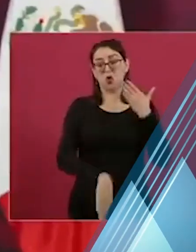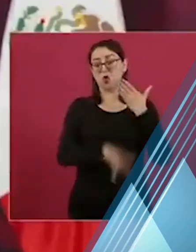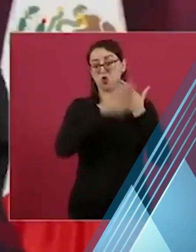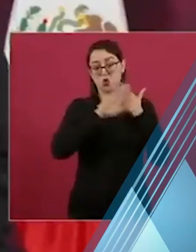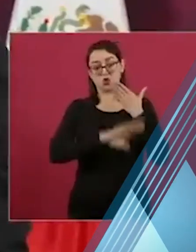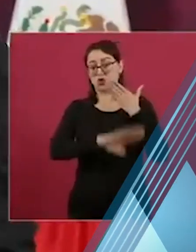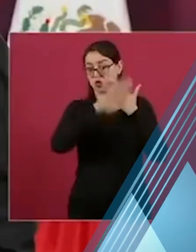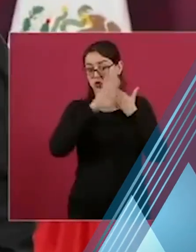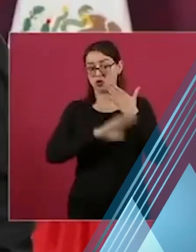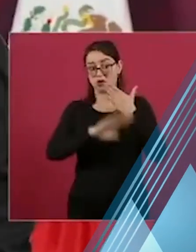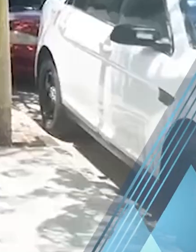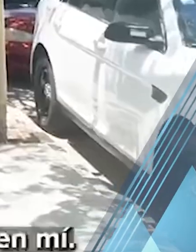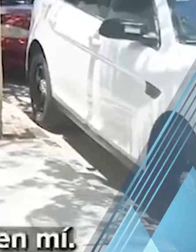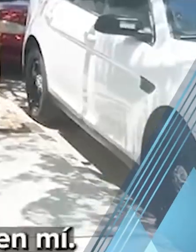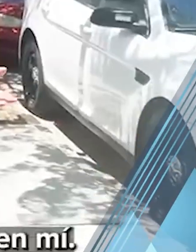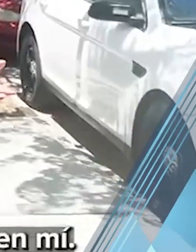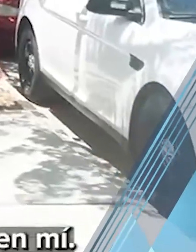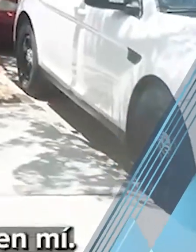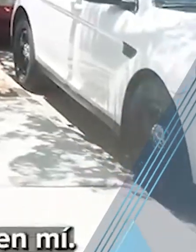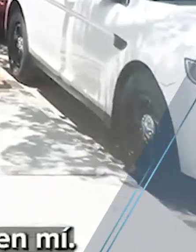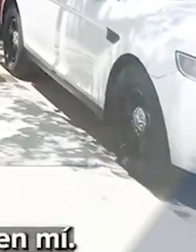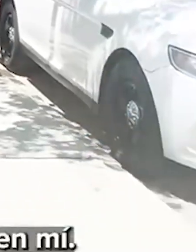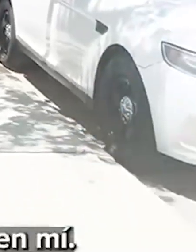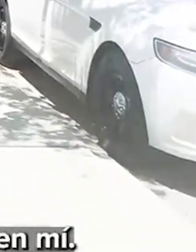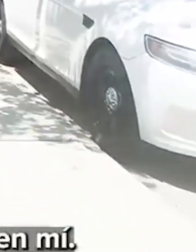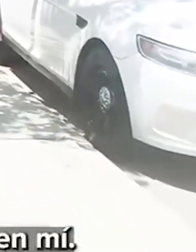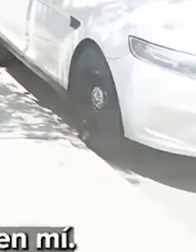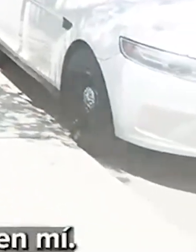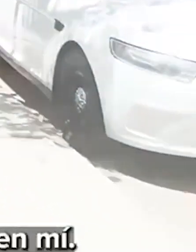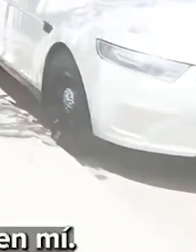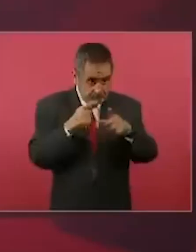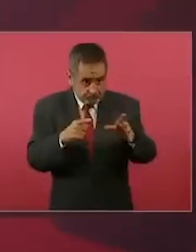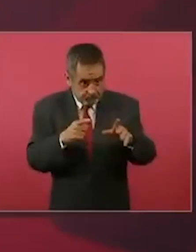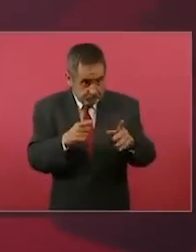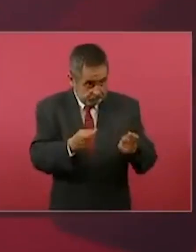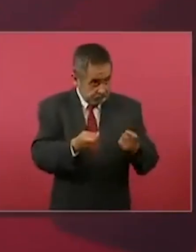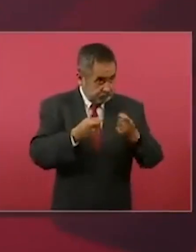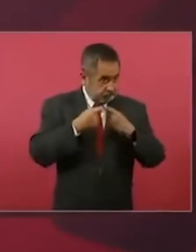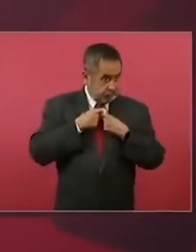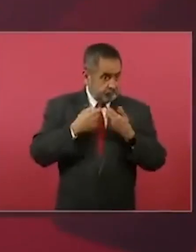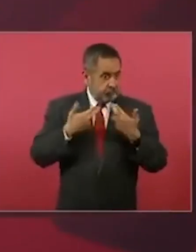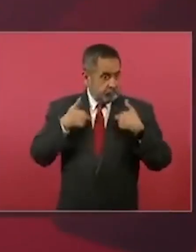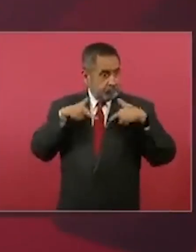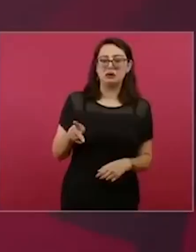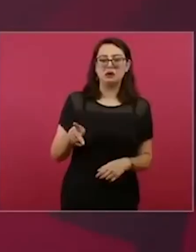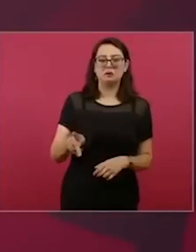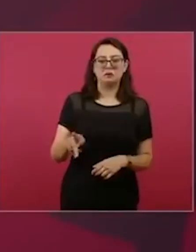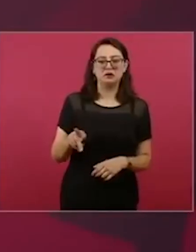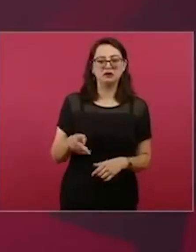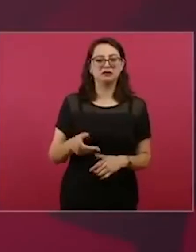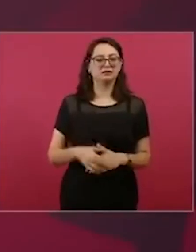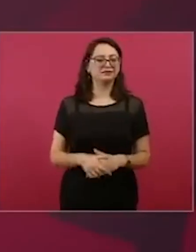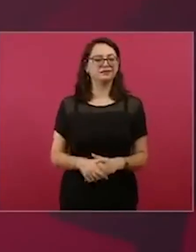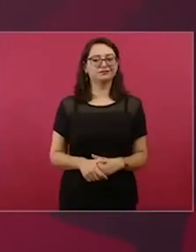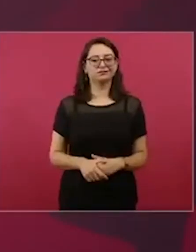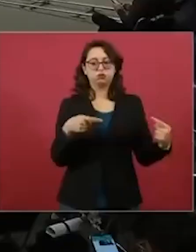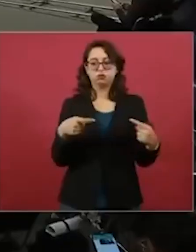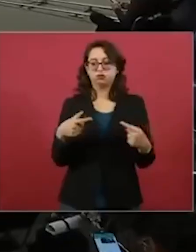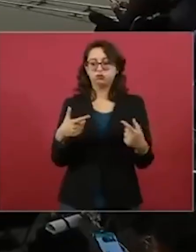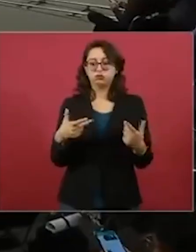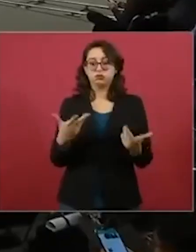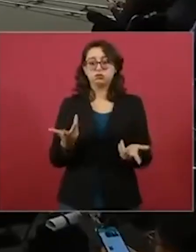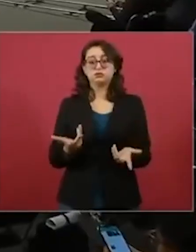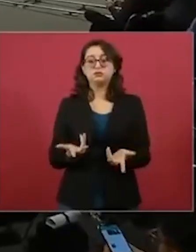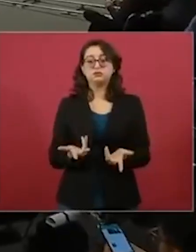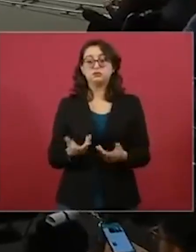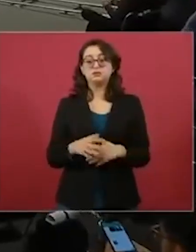La Comisión Nacional de Derechos Humanos, CNDH, que preside Rosario Piedra Ibarra, aseguró que no existe violación alguna a